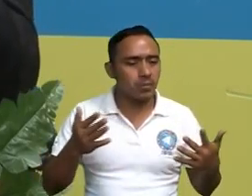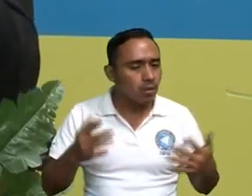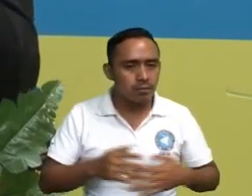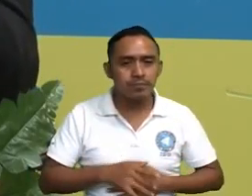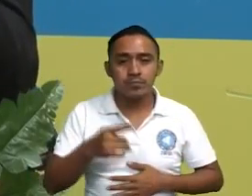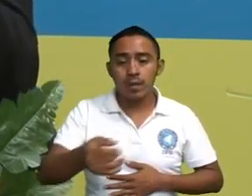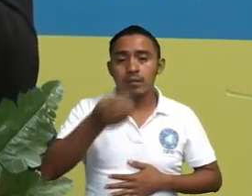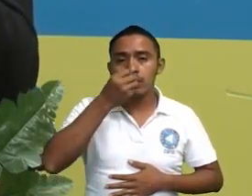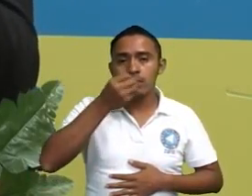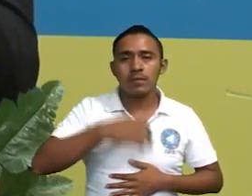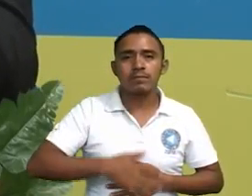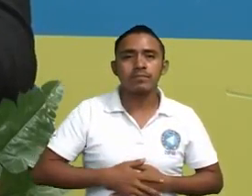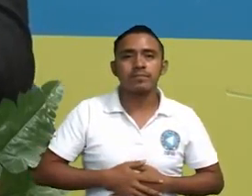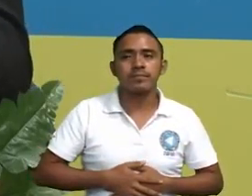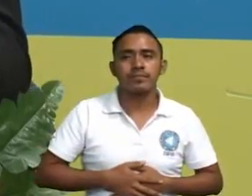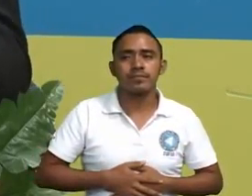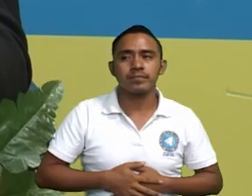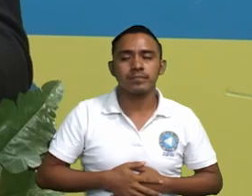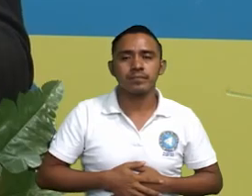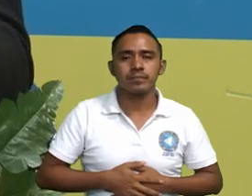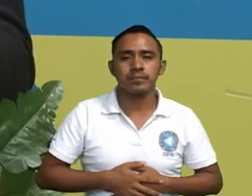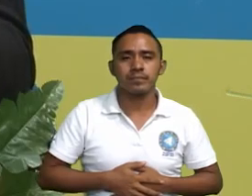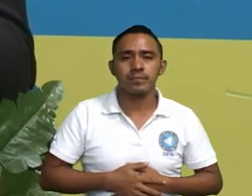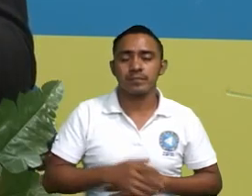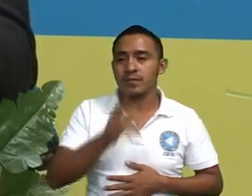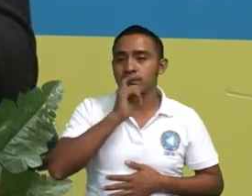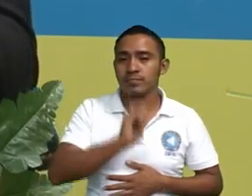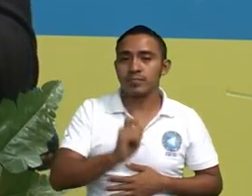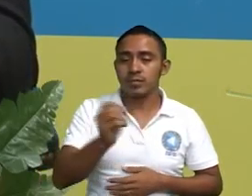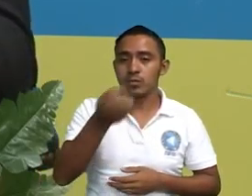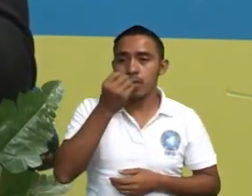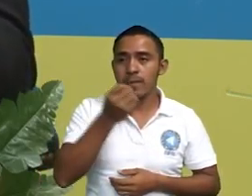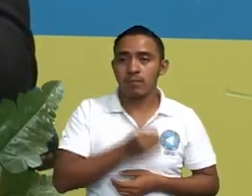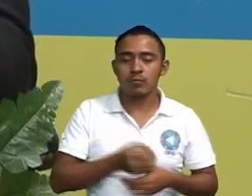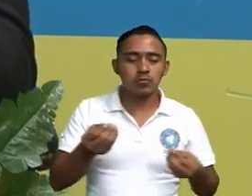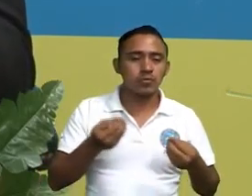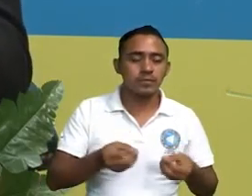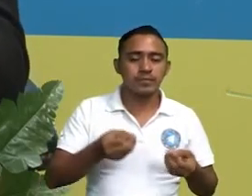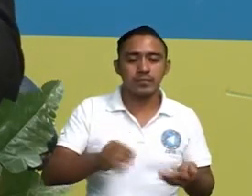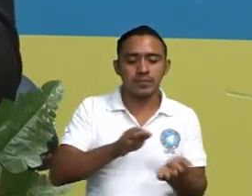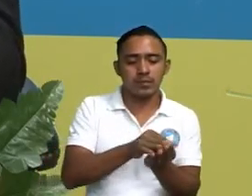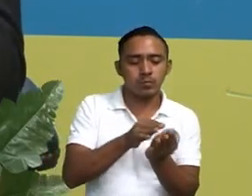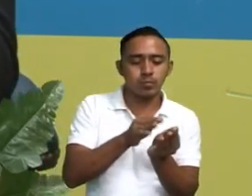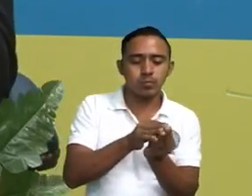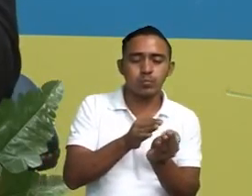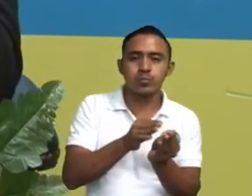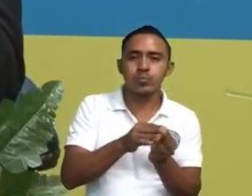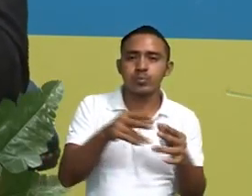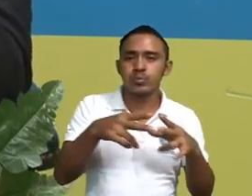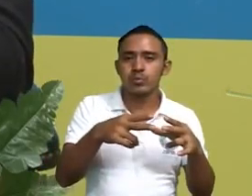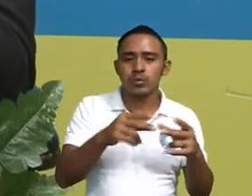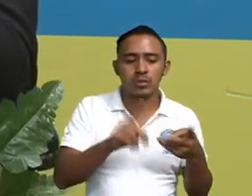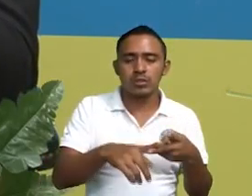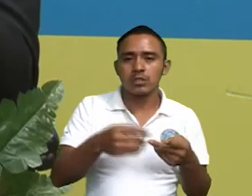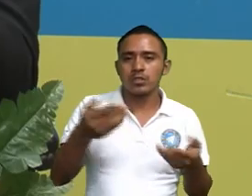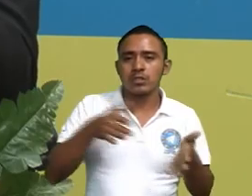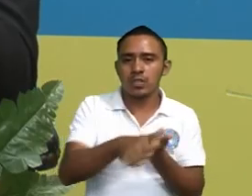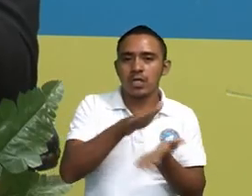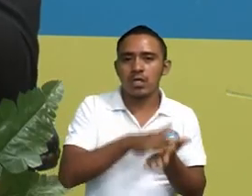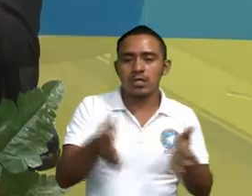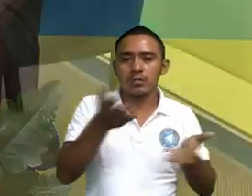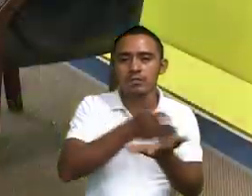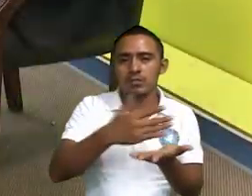come, normalmente ves que no, nos gusta comernos mucho la fritanga, ¿verdad? Aquí somos fritangas riquísimos, ¿verdad? Con queso. Y la